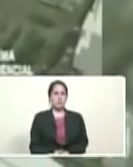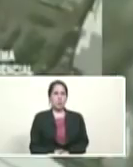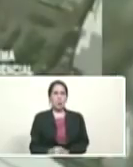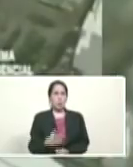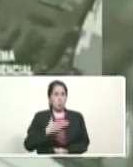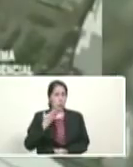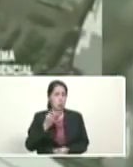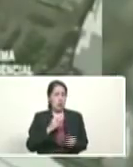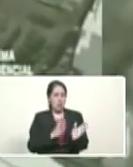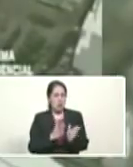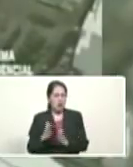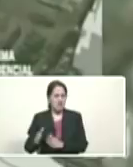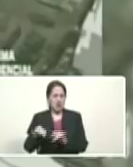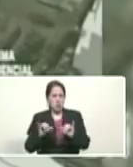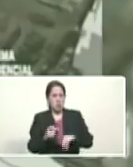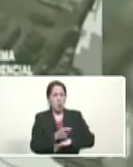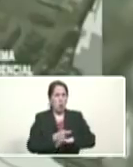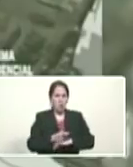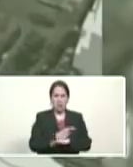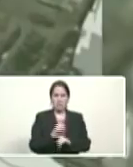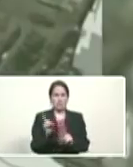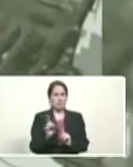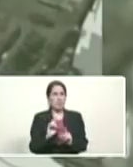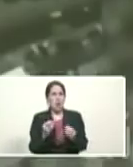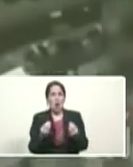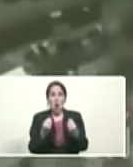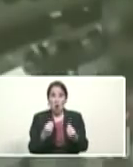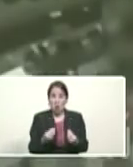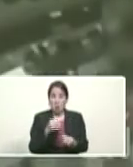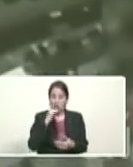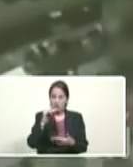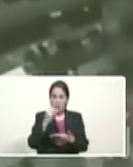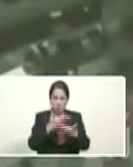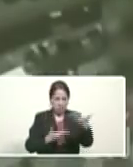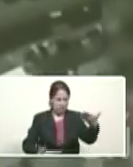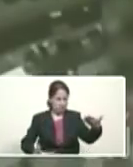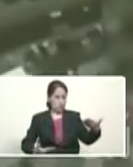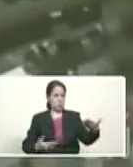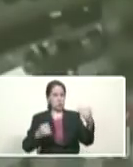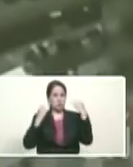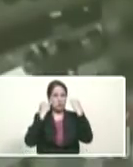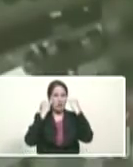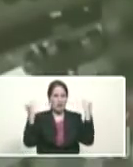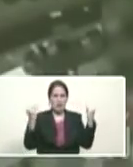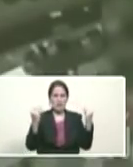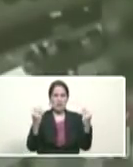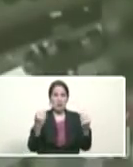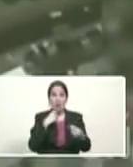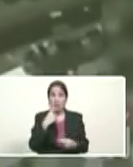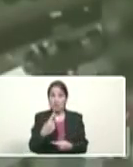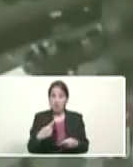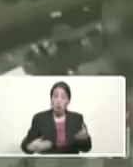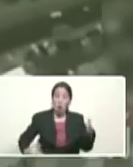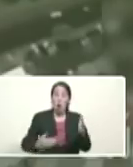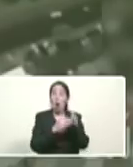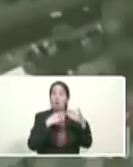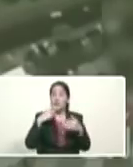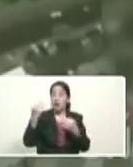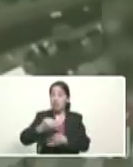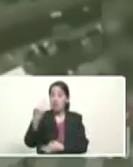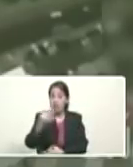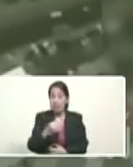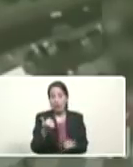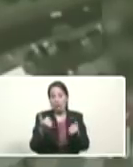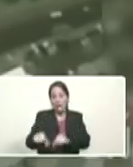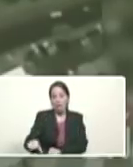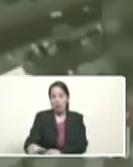pero los funcionarios estadounidenses que recibieron informes de inteligencia han concluido que fue un atentado auténtico que salió mal